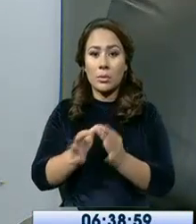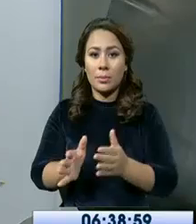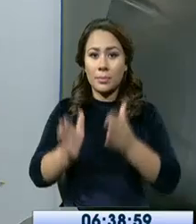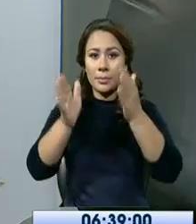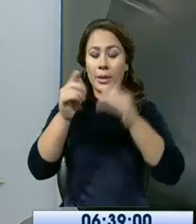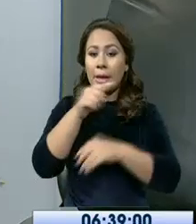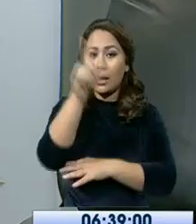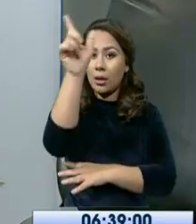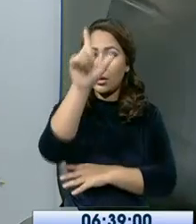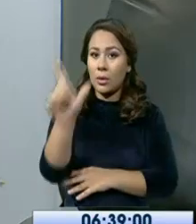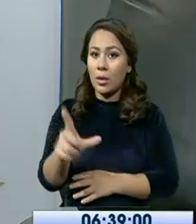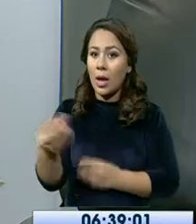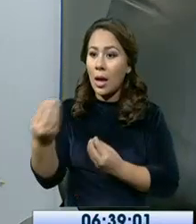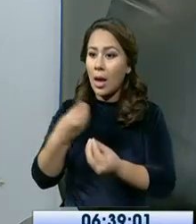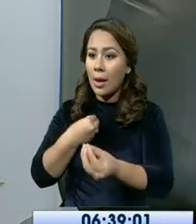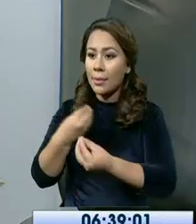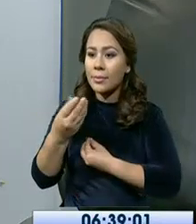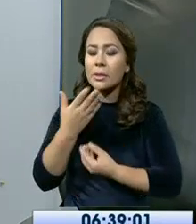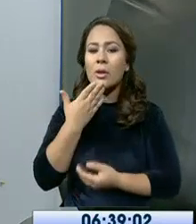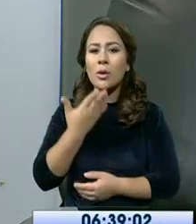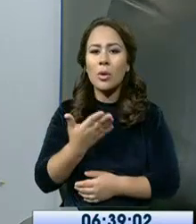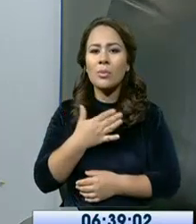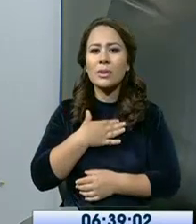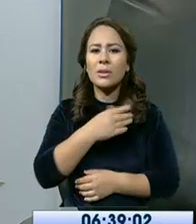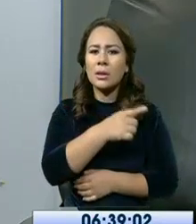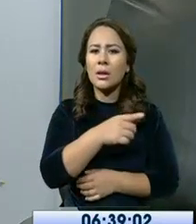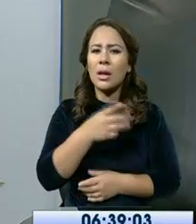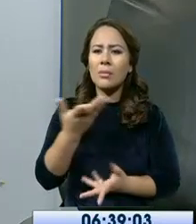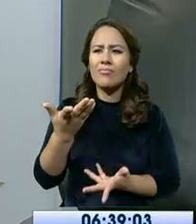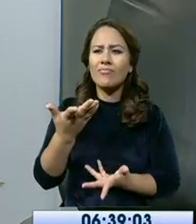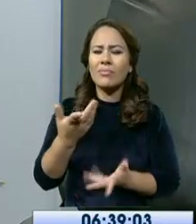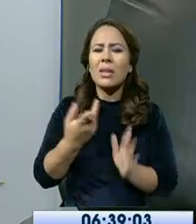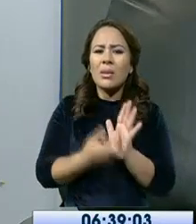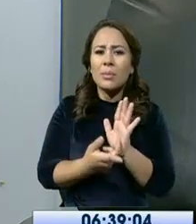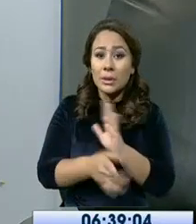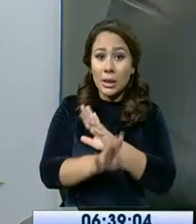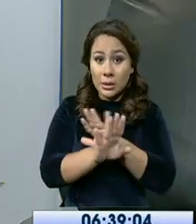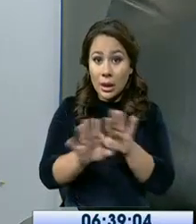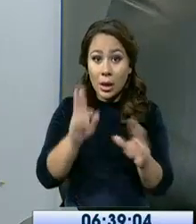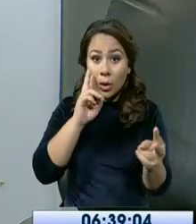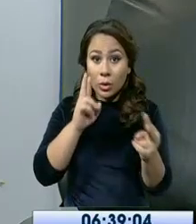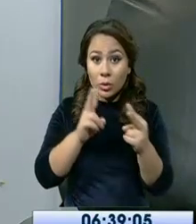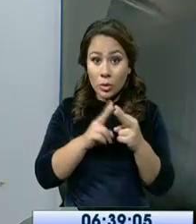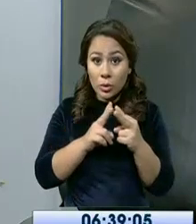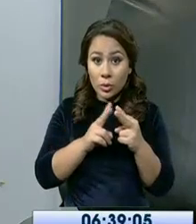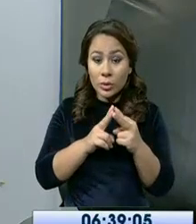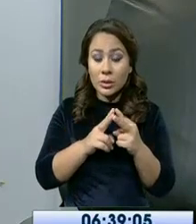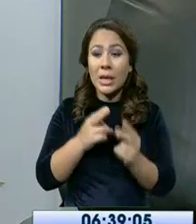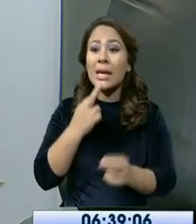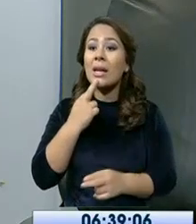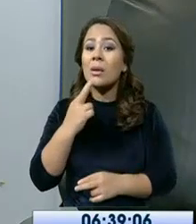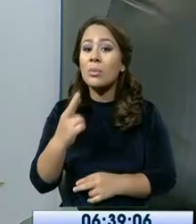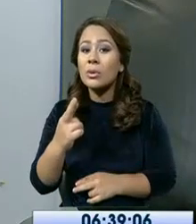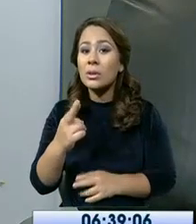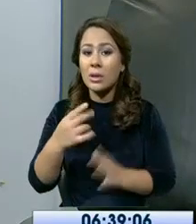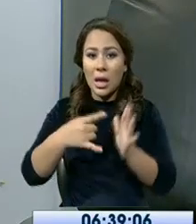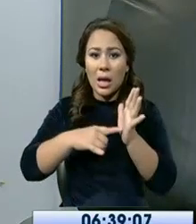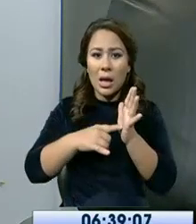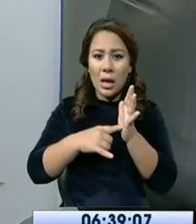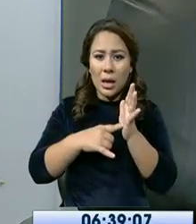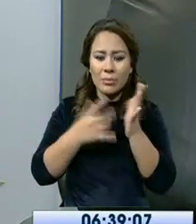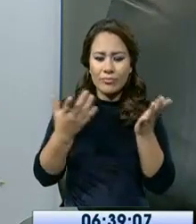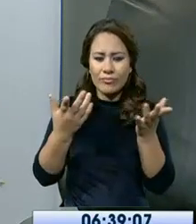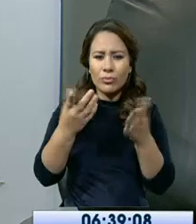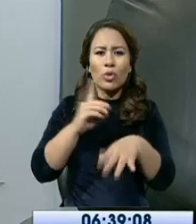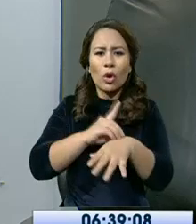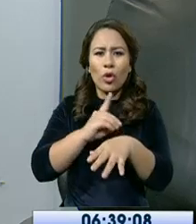Marcela Constante, para que nos dé detalles respecto de si ya se conocen o no los resultados de la autopsia que